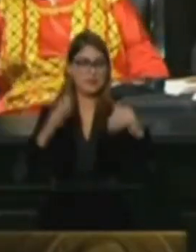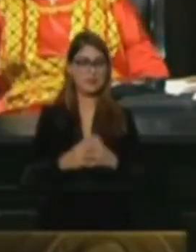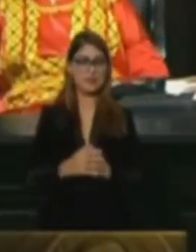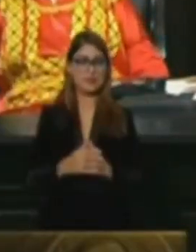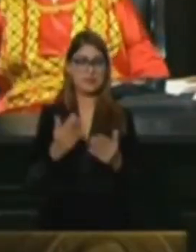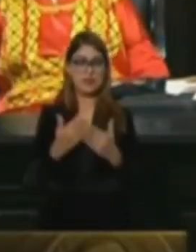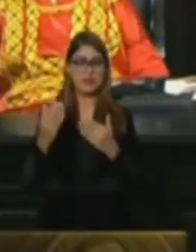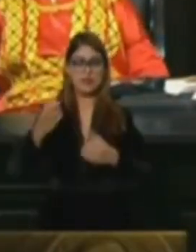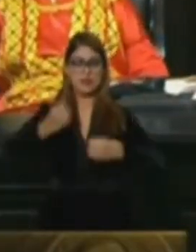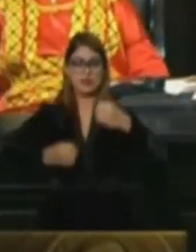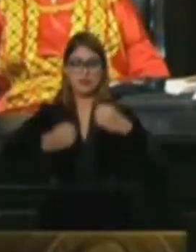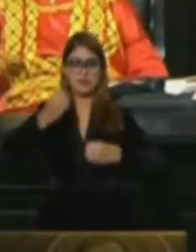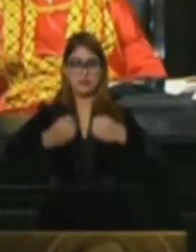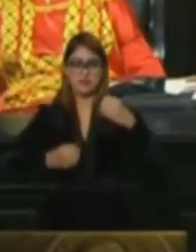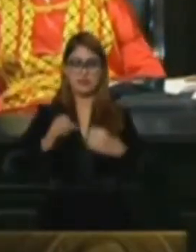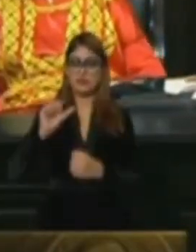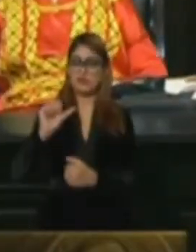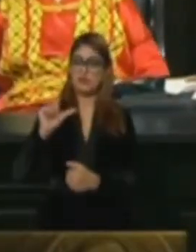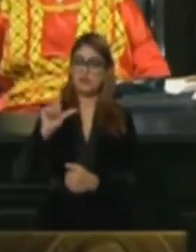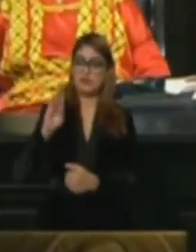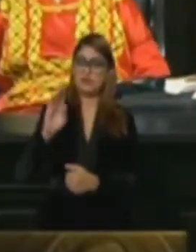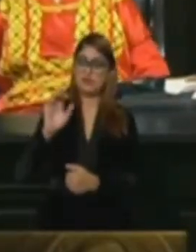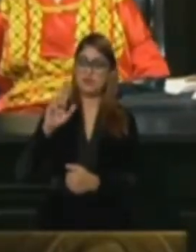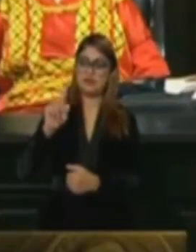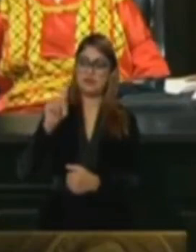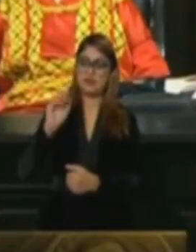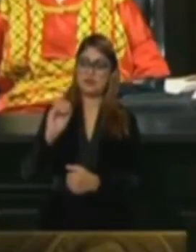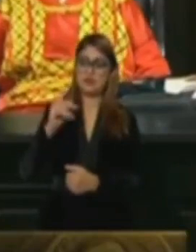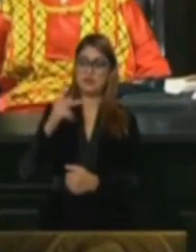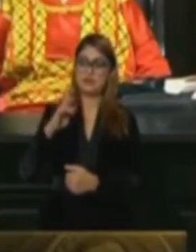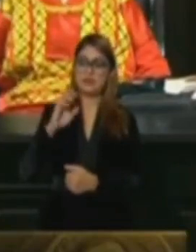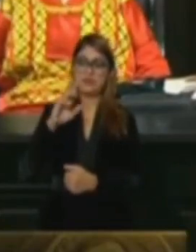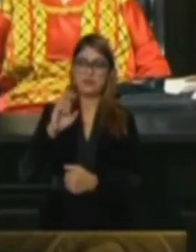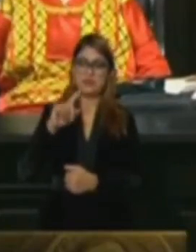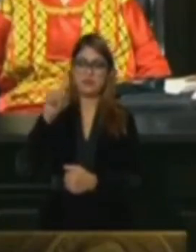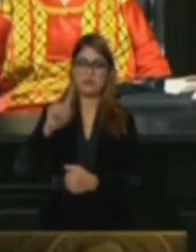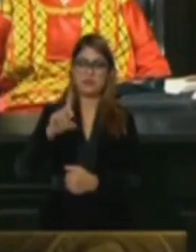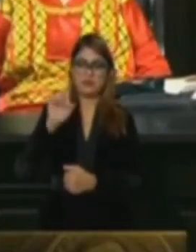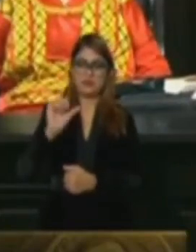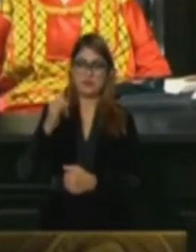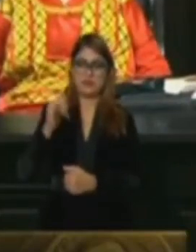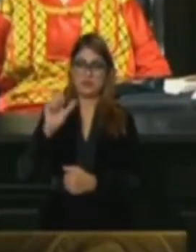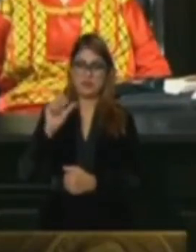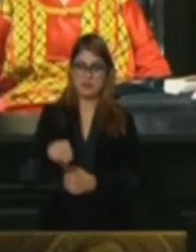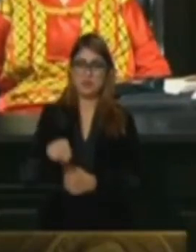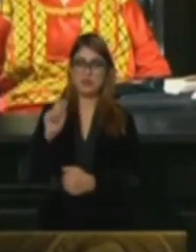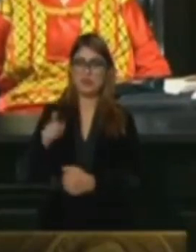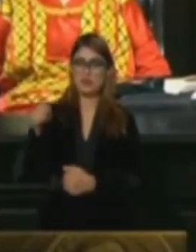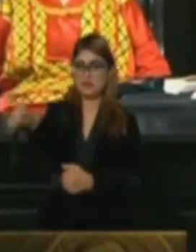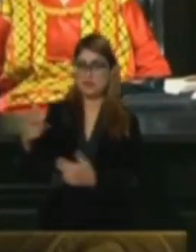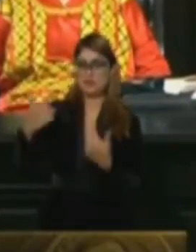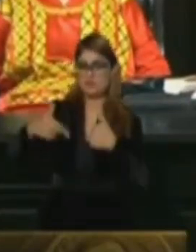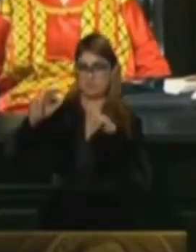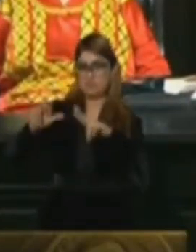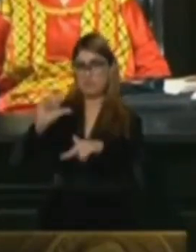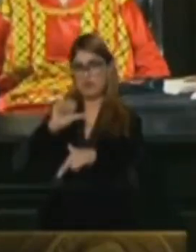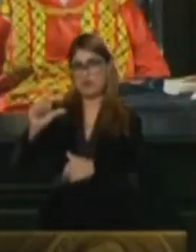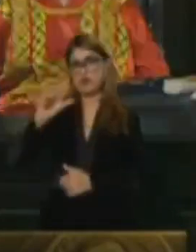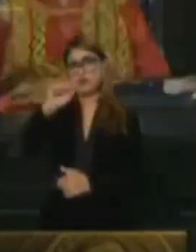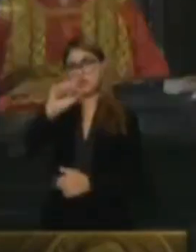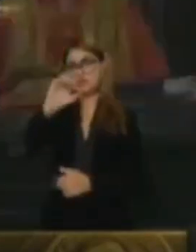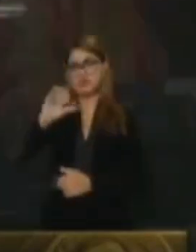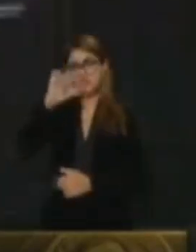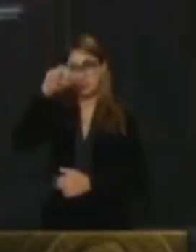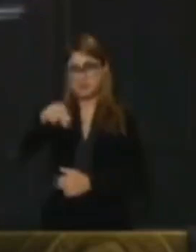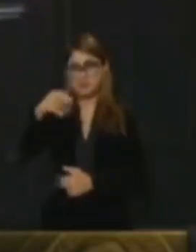Al ministro Alberto Pérez Dayán, en representación de la Suprema Corte de Justicia de la